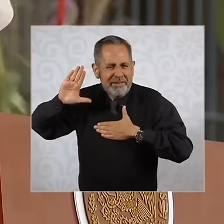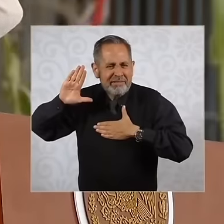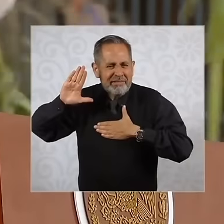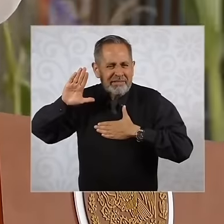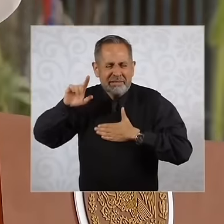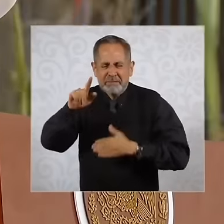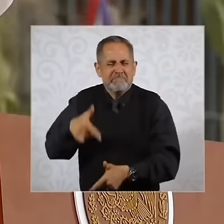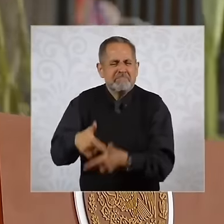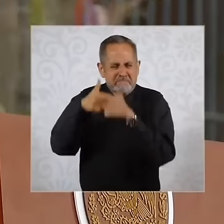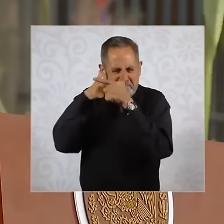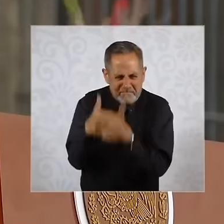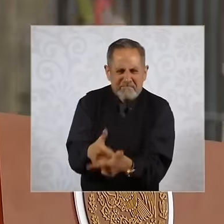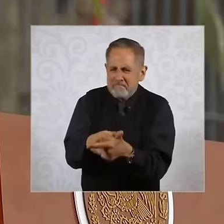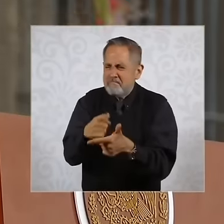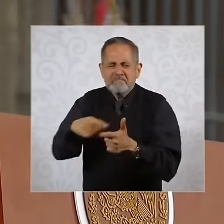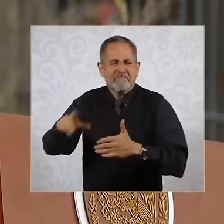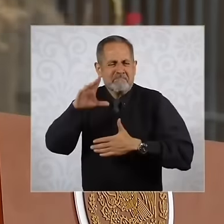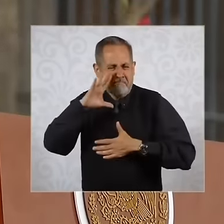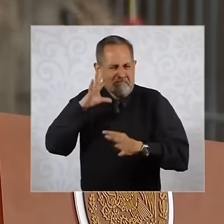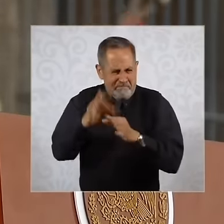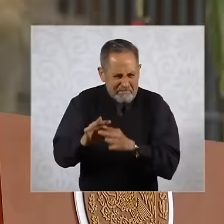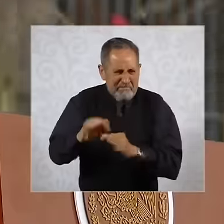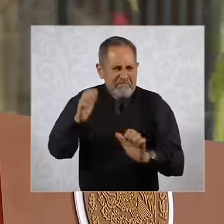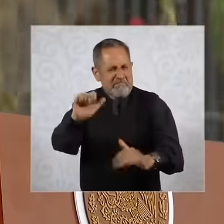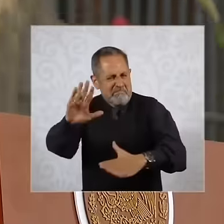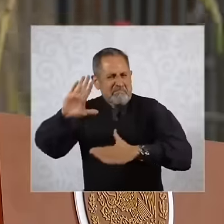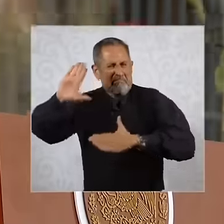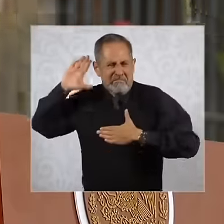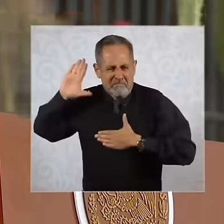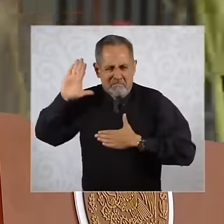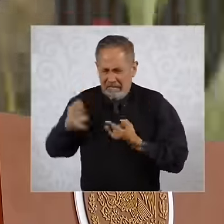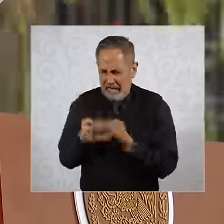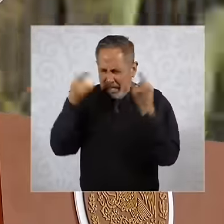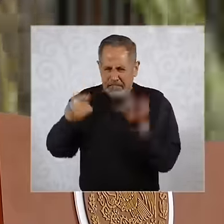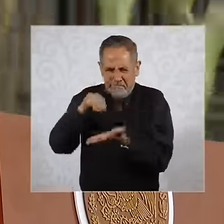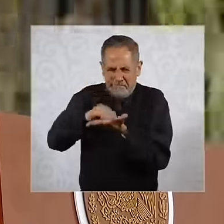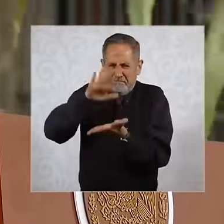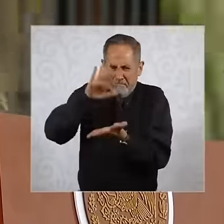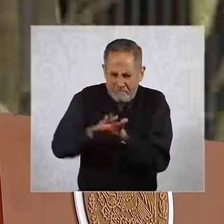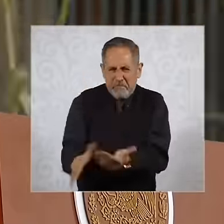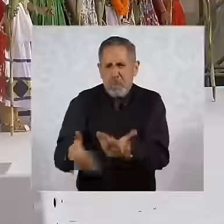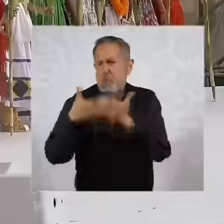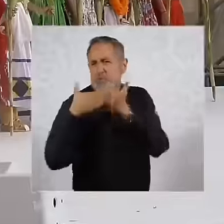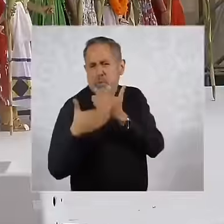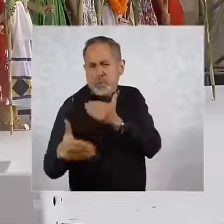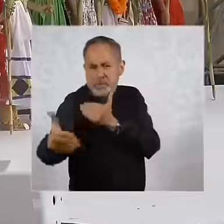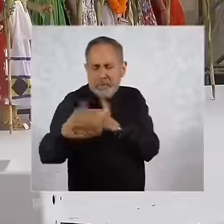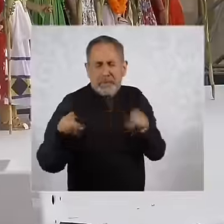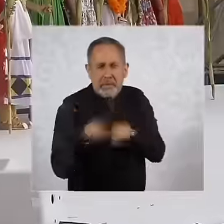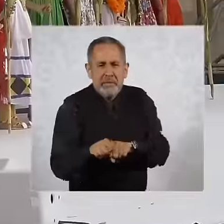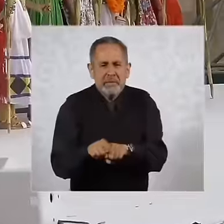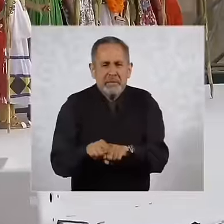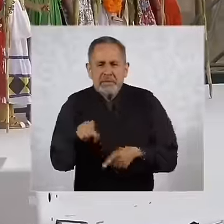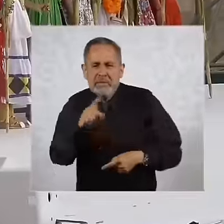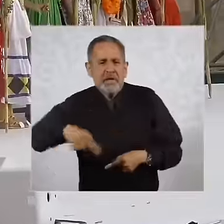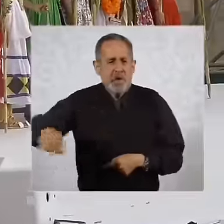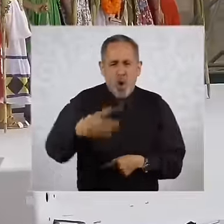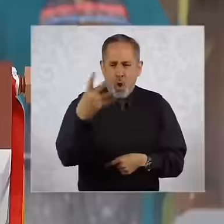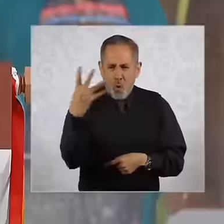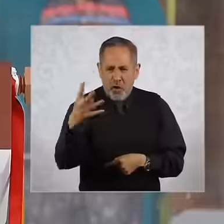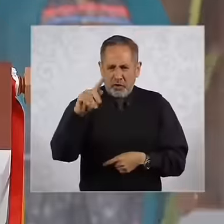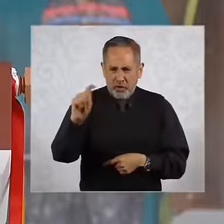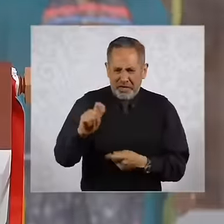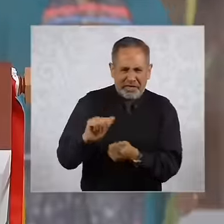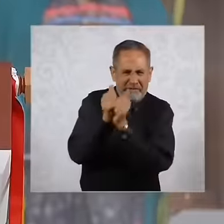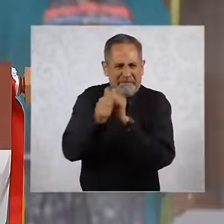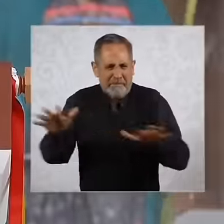a seguir haciendo historia. ¡Que viva la Cuarta